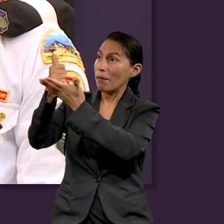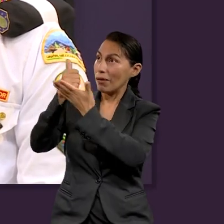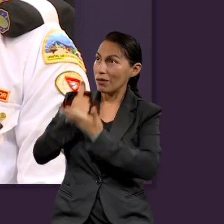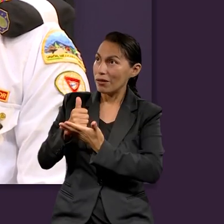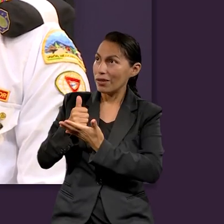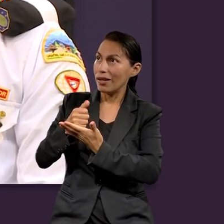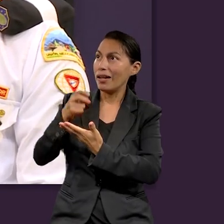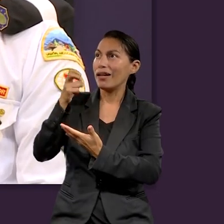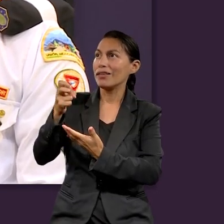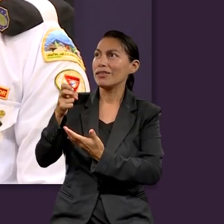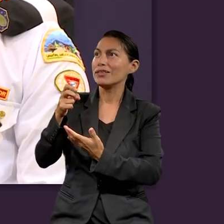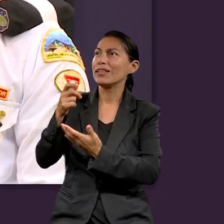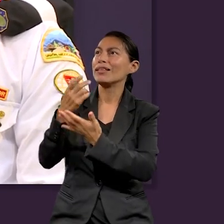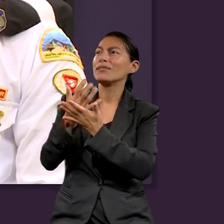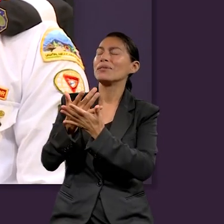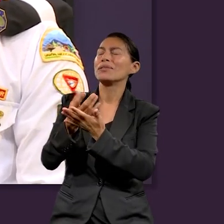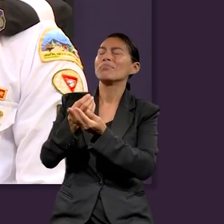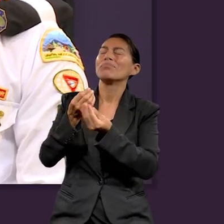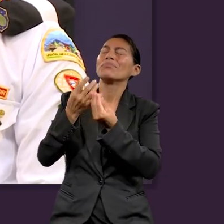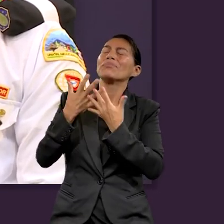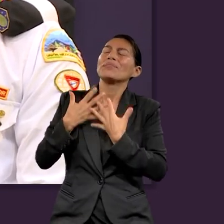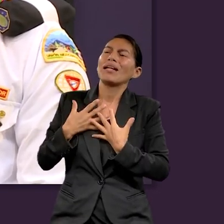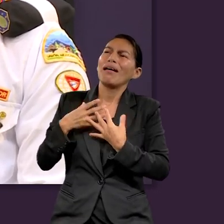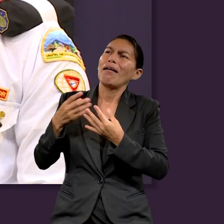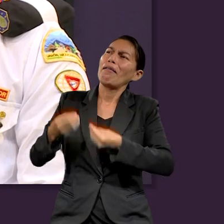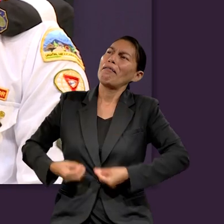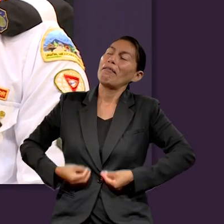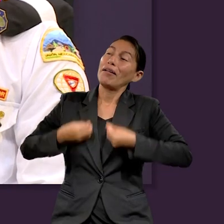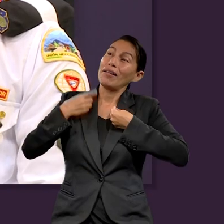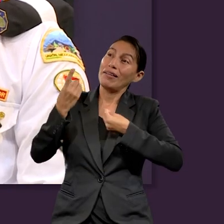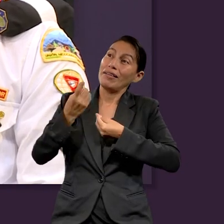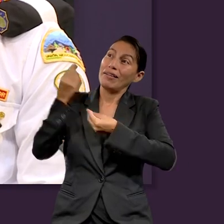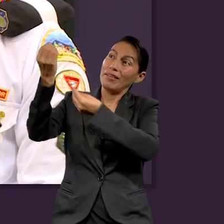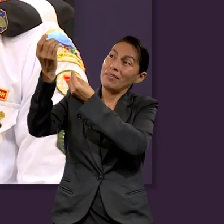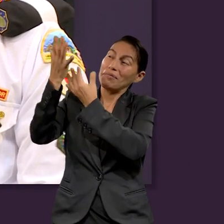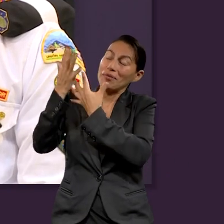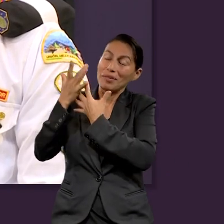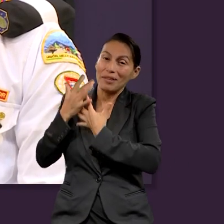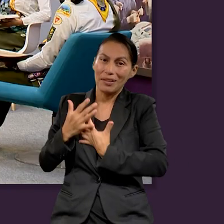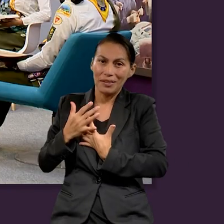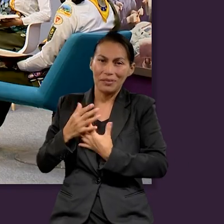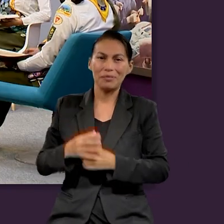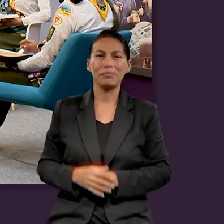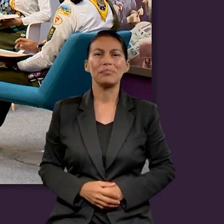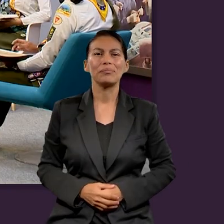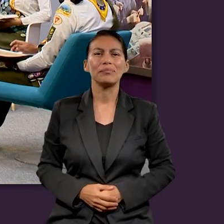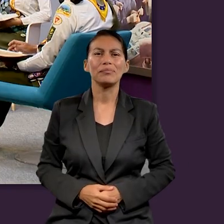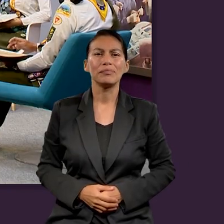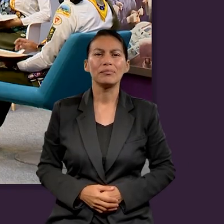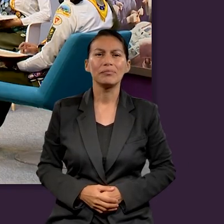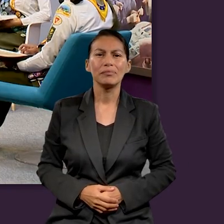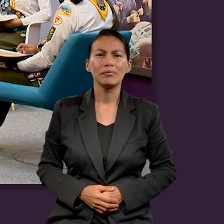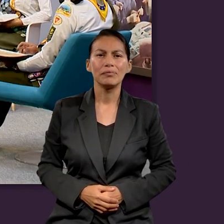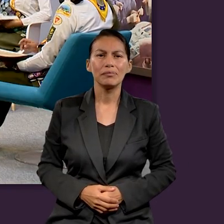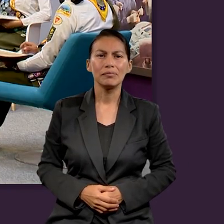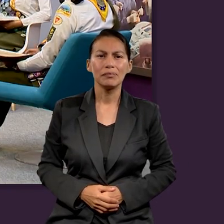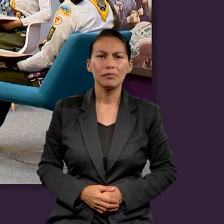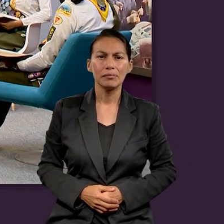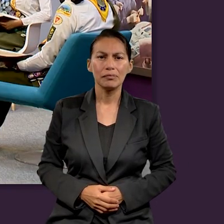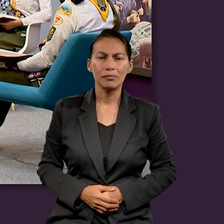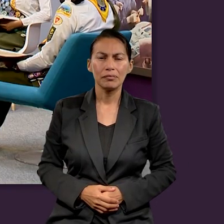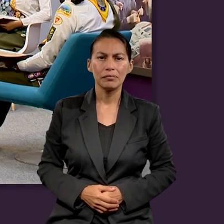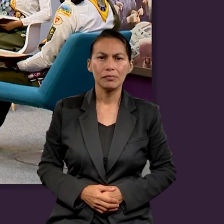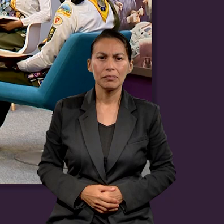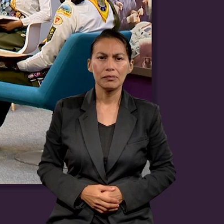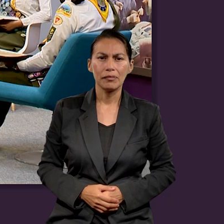rescatar y ayudar alcanzaremos esa Esperanza que es la vida eterna Amén pensando un